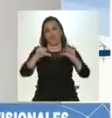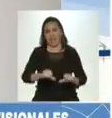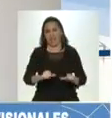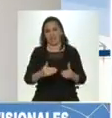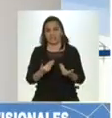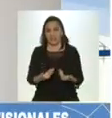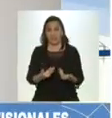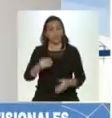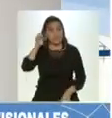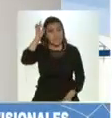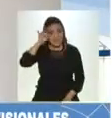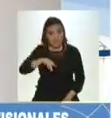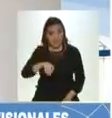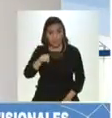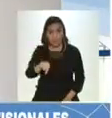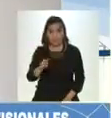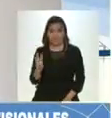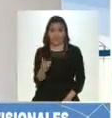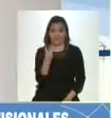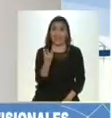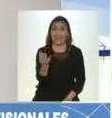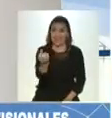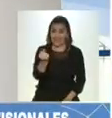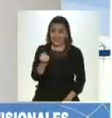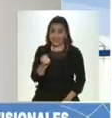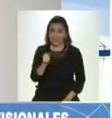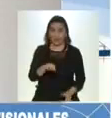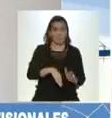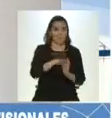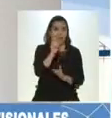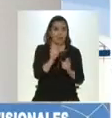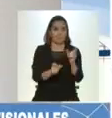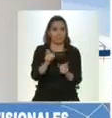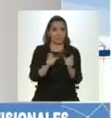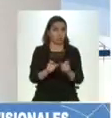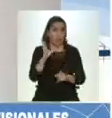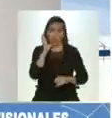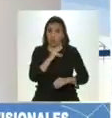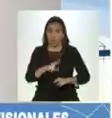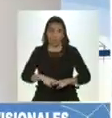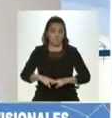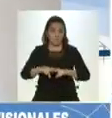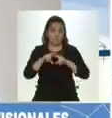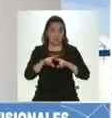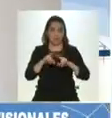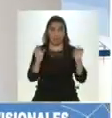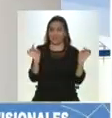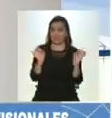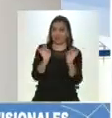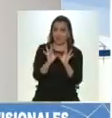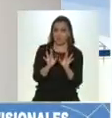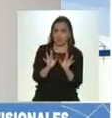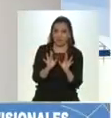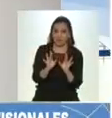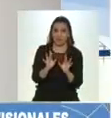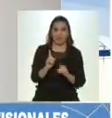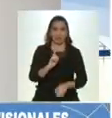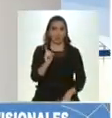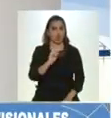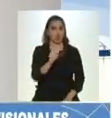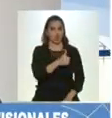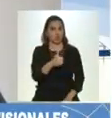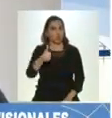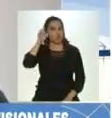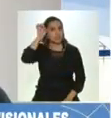del Partido Socialista y también del Partido Comunista junto al Frente Amplio. Pasemos a revisar también algunos argumentos de los que entregó el senador Alejandro